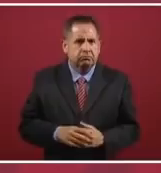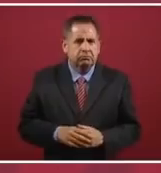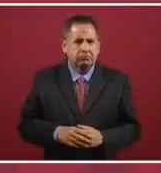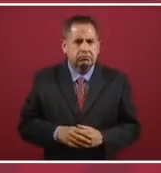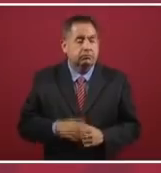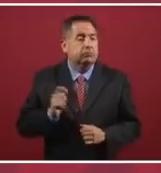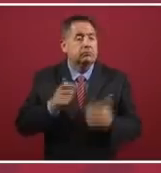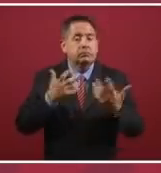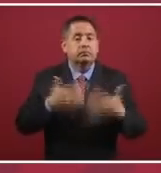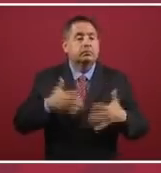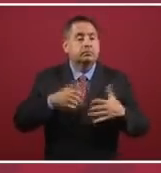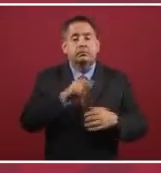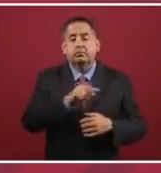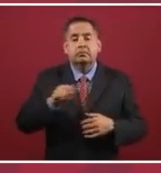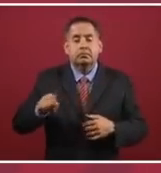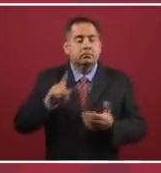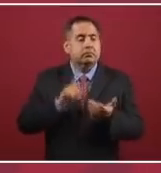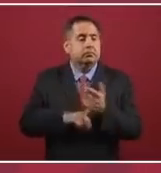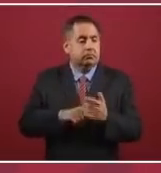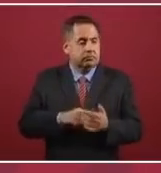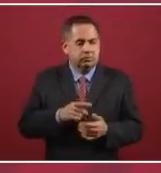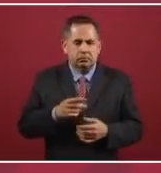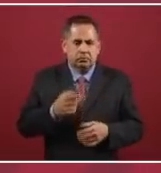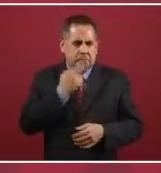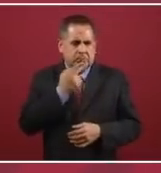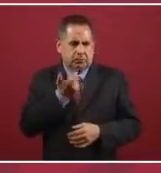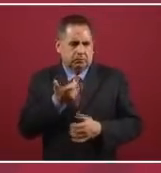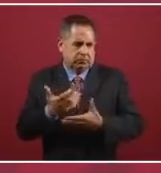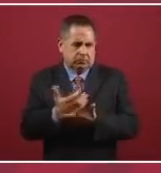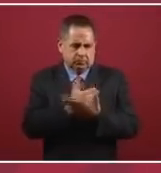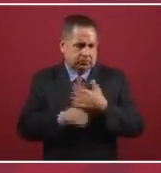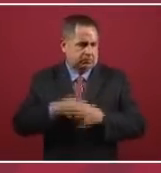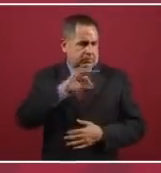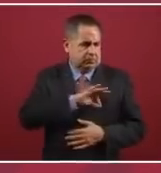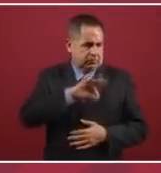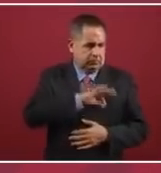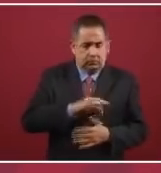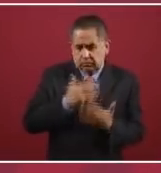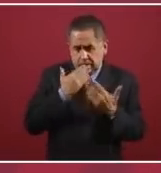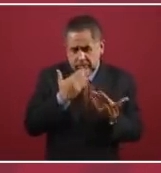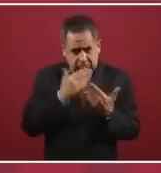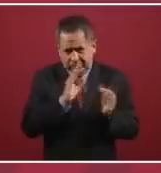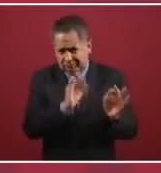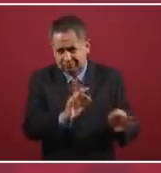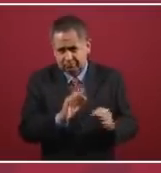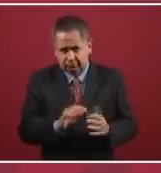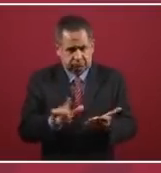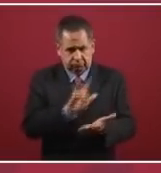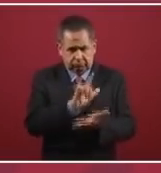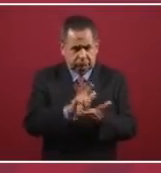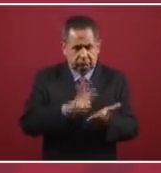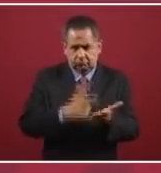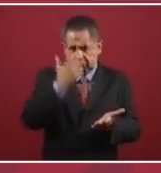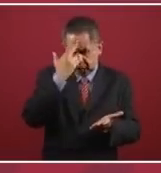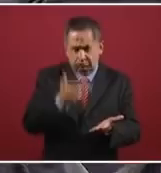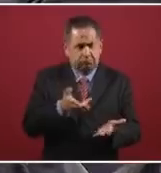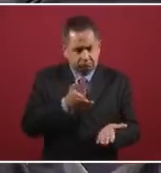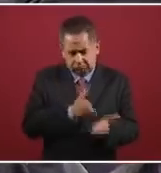que las empresas tienen una utilidad. Esto es legal y es